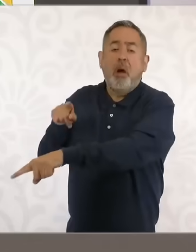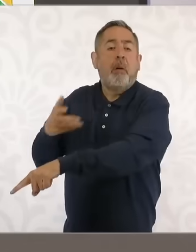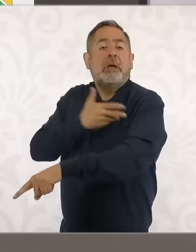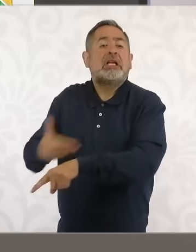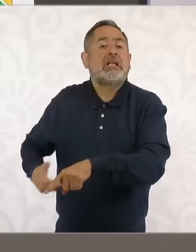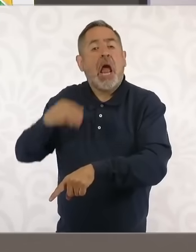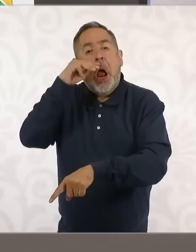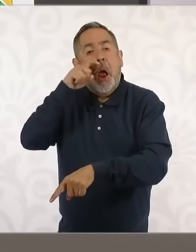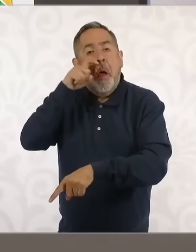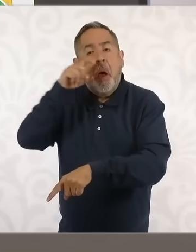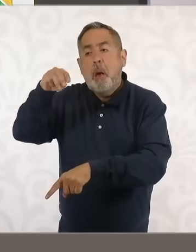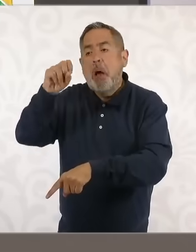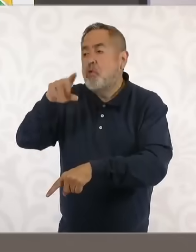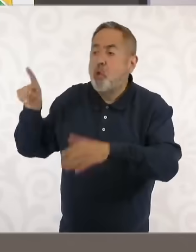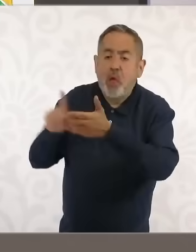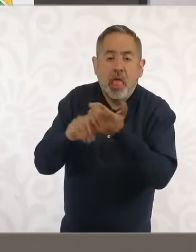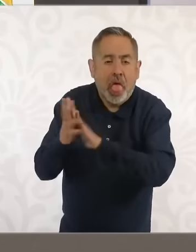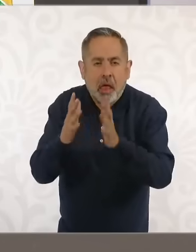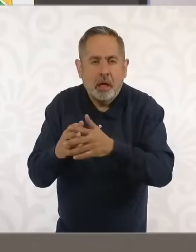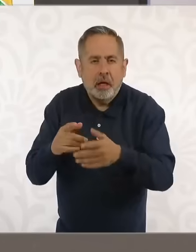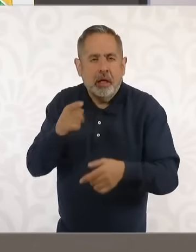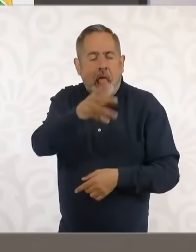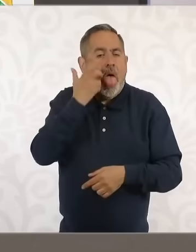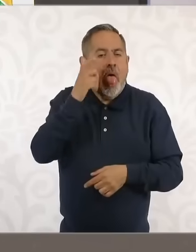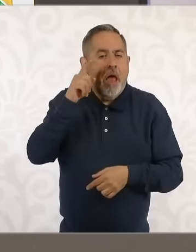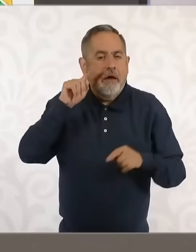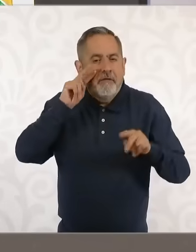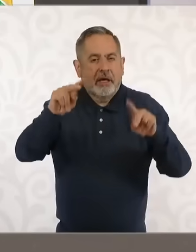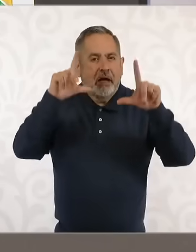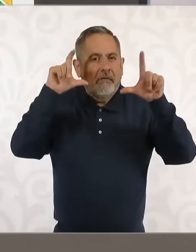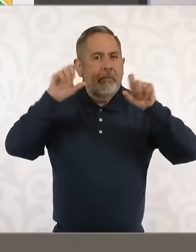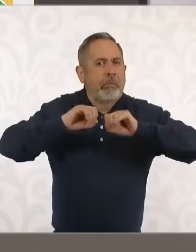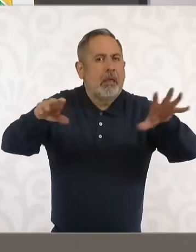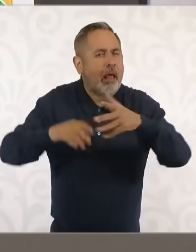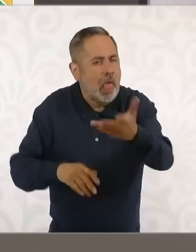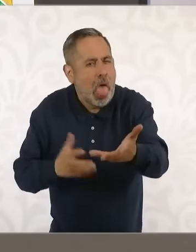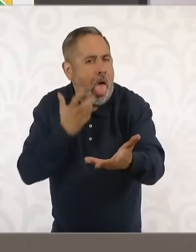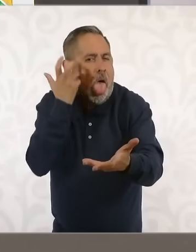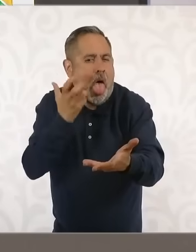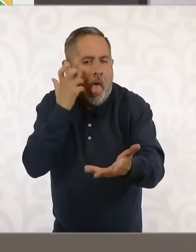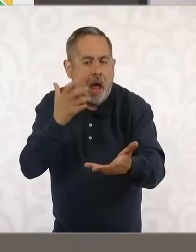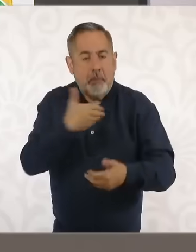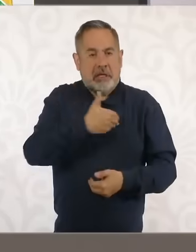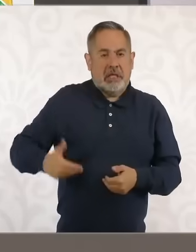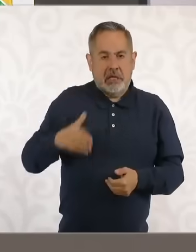fíjense las fotografías que ponen al presidente López Obrador,